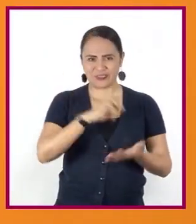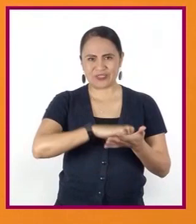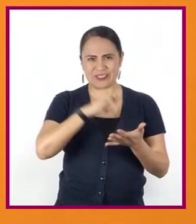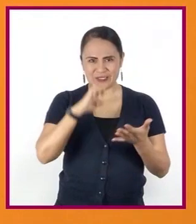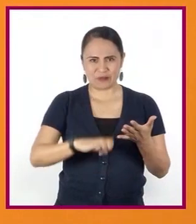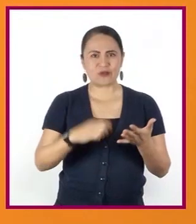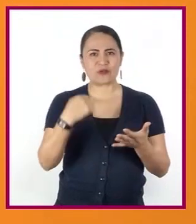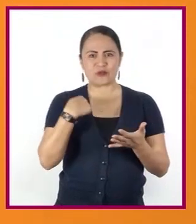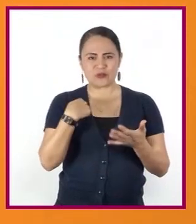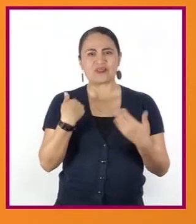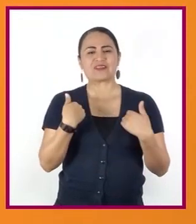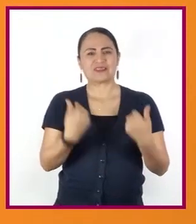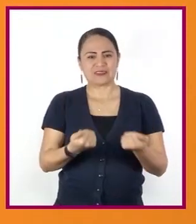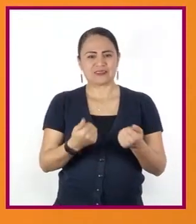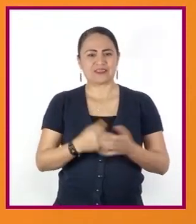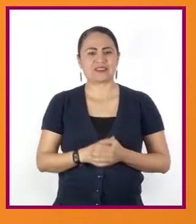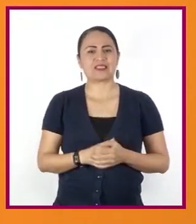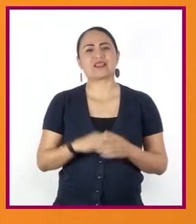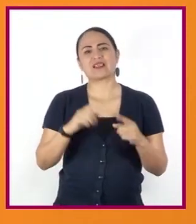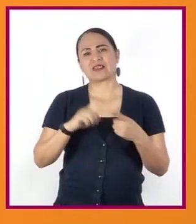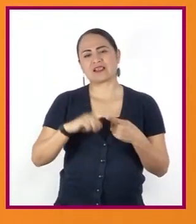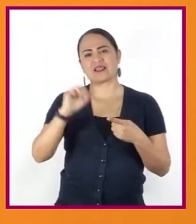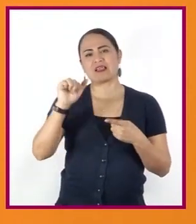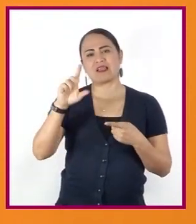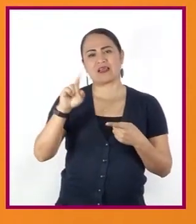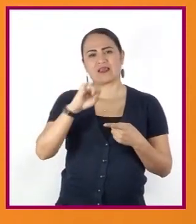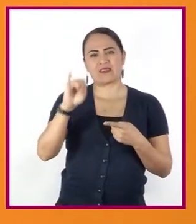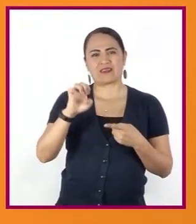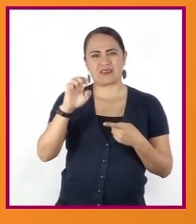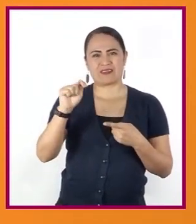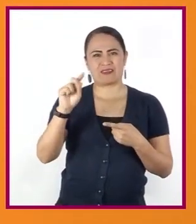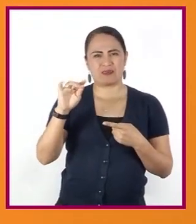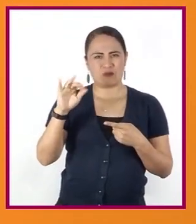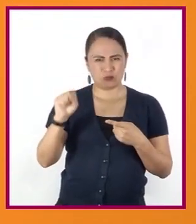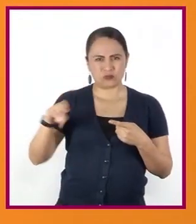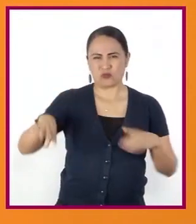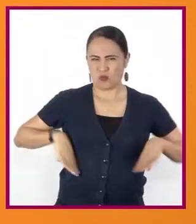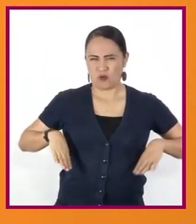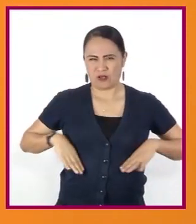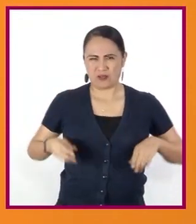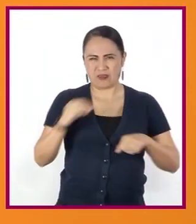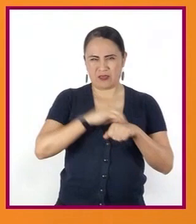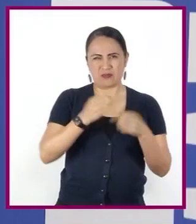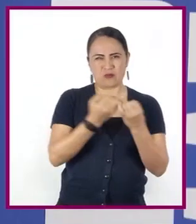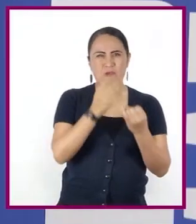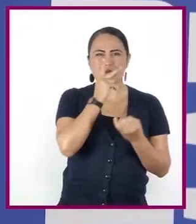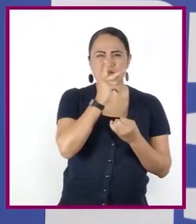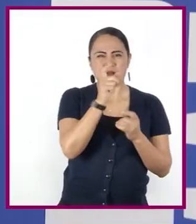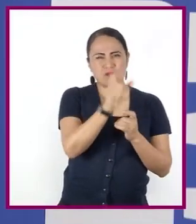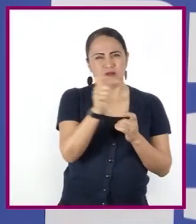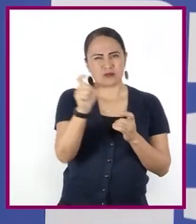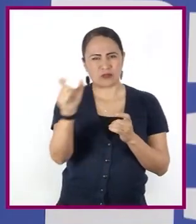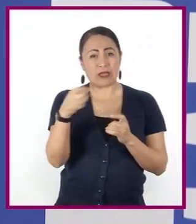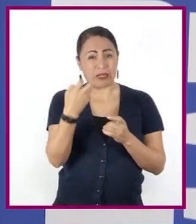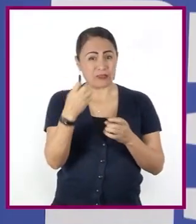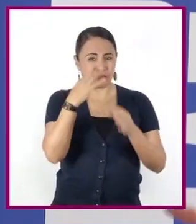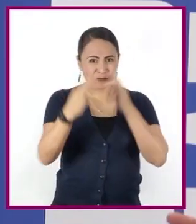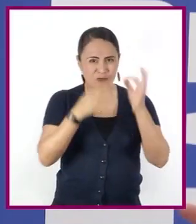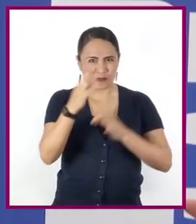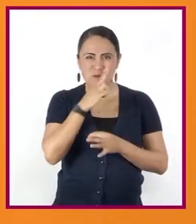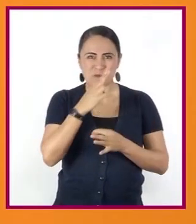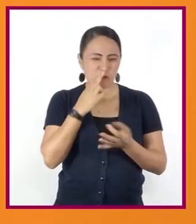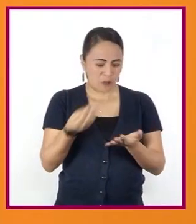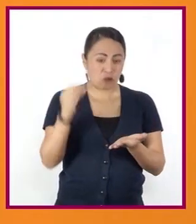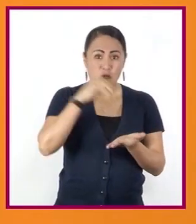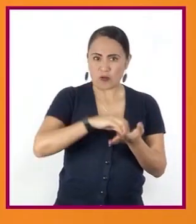más claro que los adjetivos y frases adjetivas tienen una función muy importante en las notas informativas.